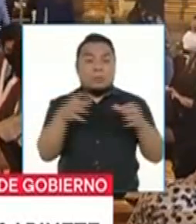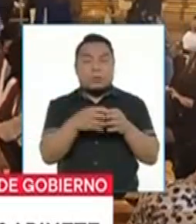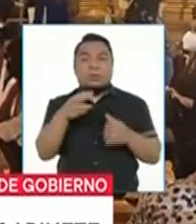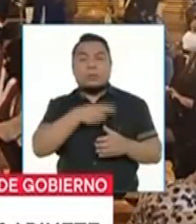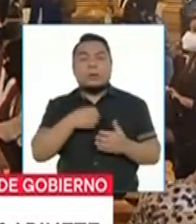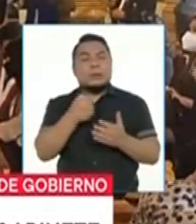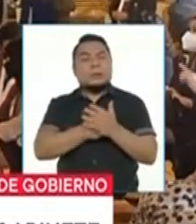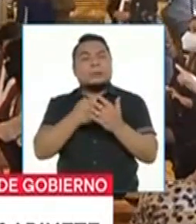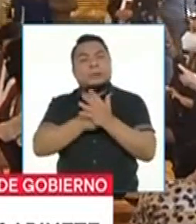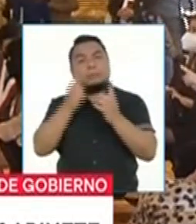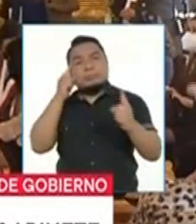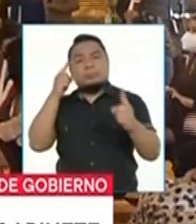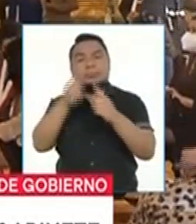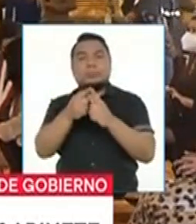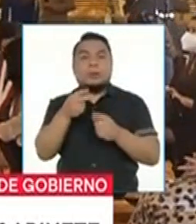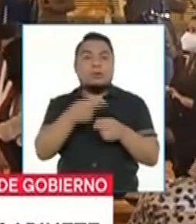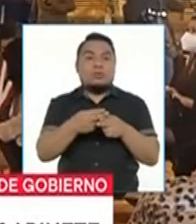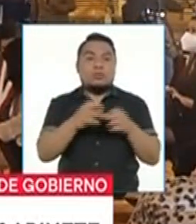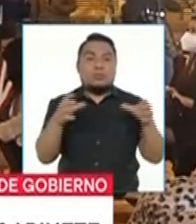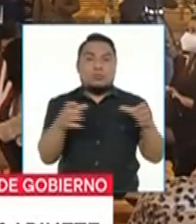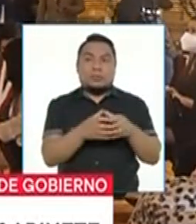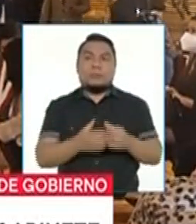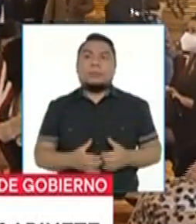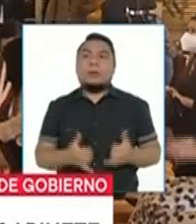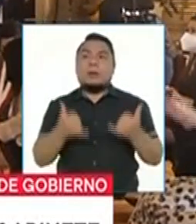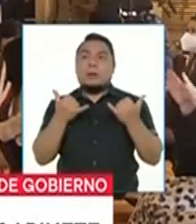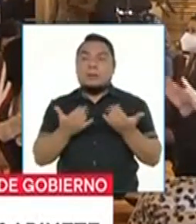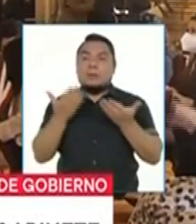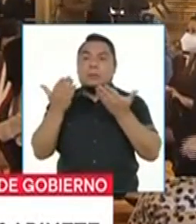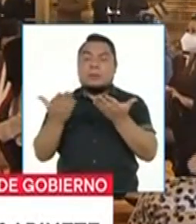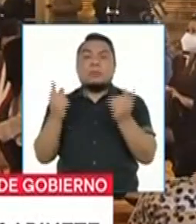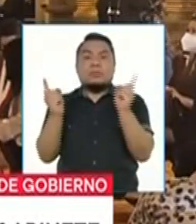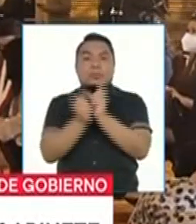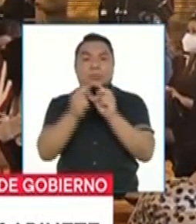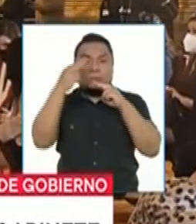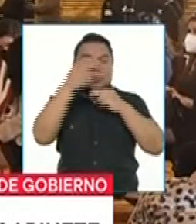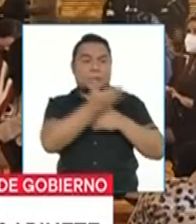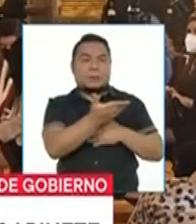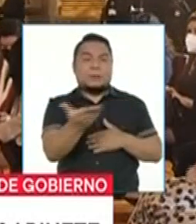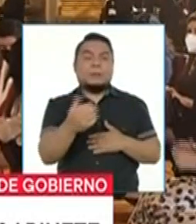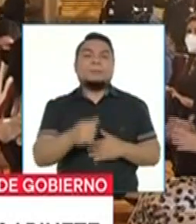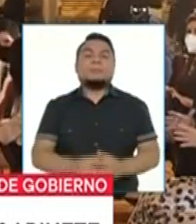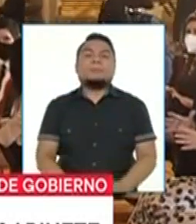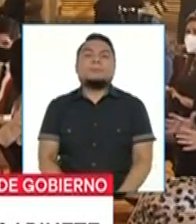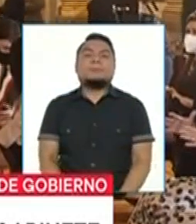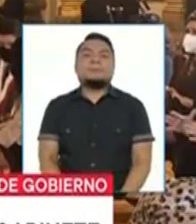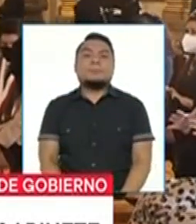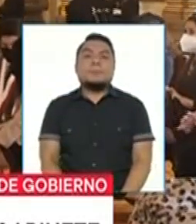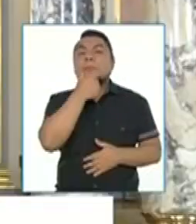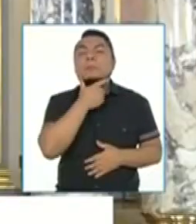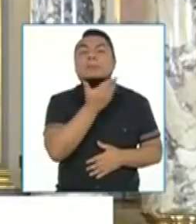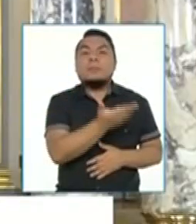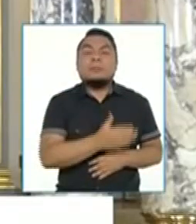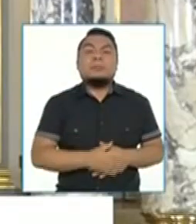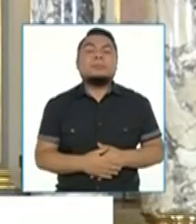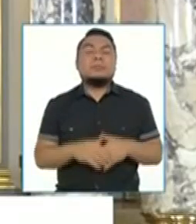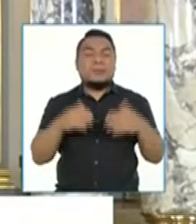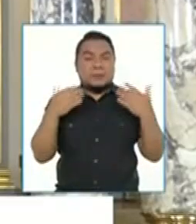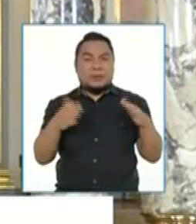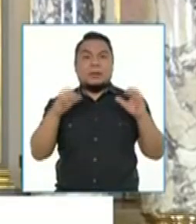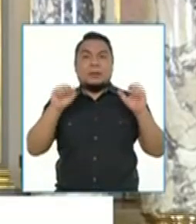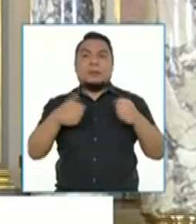ante el Congreso cuando juró al cargo de presidente de la República, nos tiene que asegurar una transición sin sobresaltos